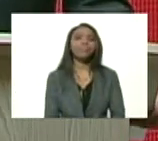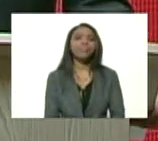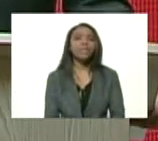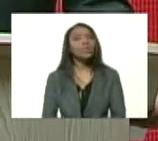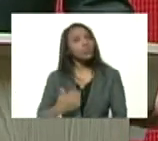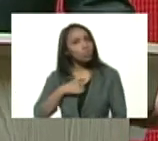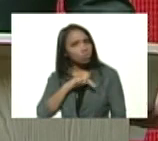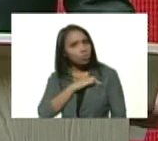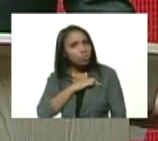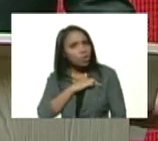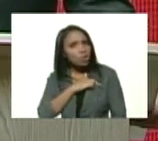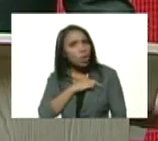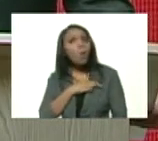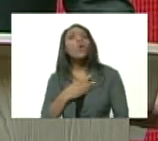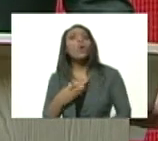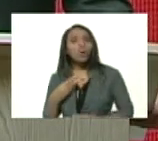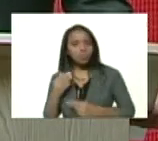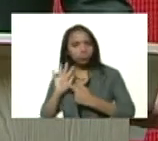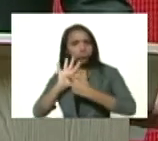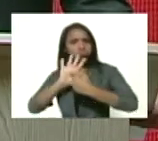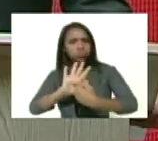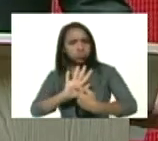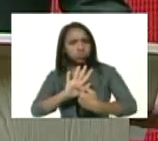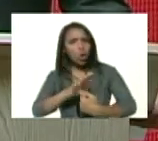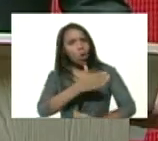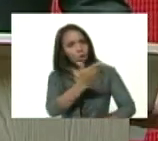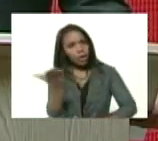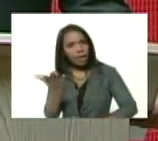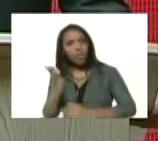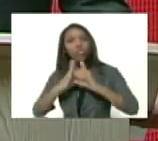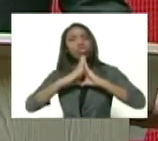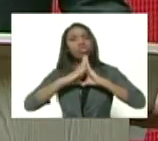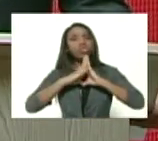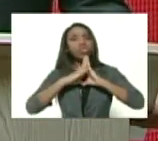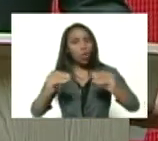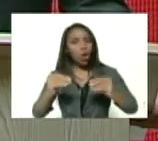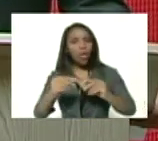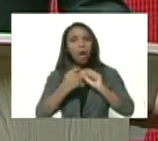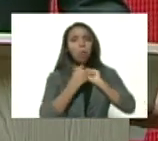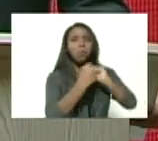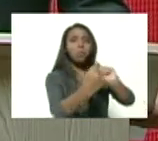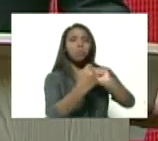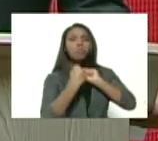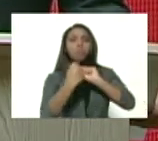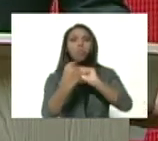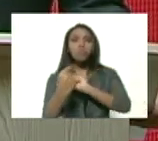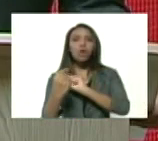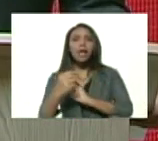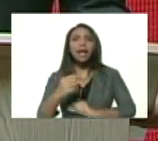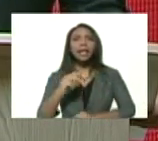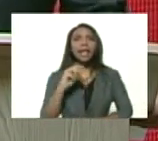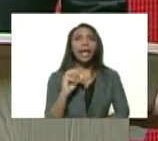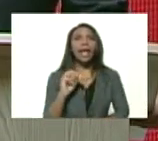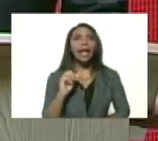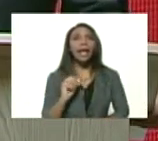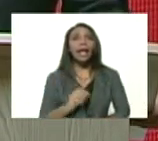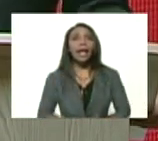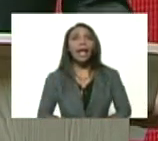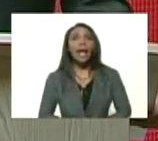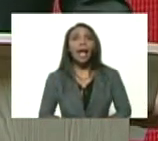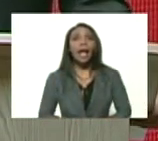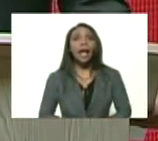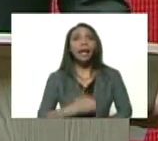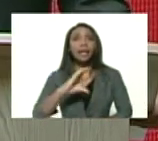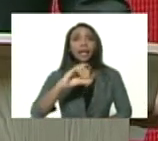nosotros vamos a colocar toda la extensión de la entrevista que Alcalá Cordones diera en la mañana de